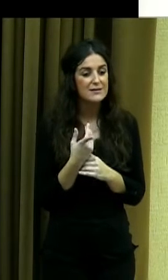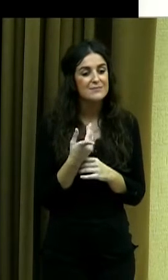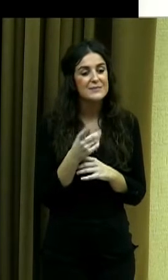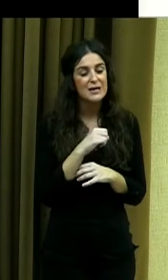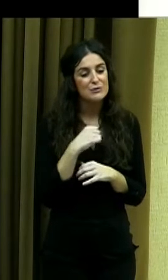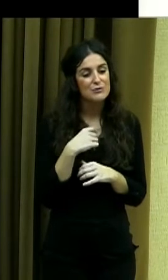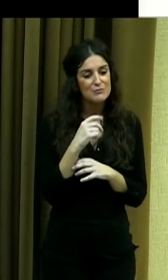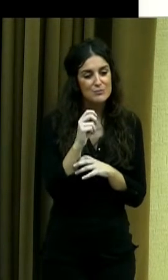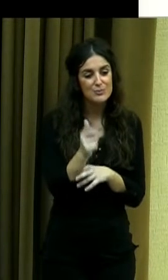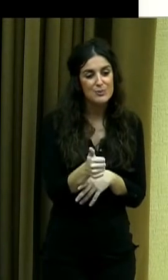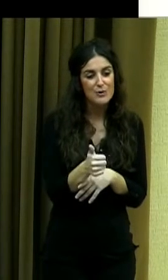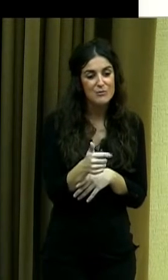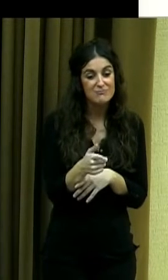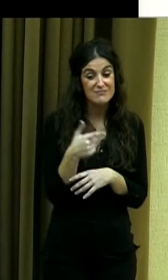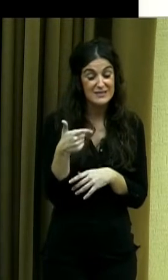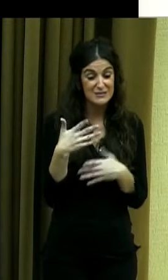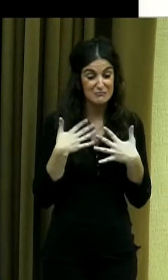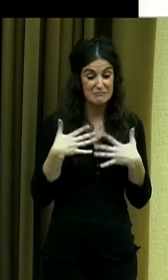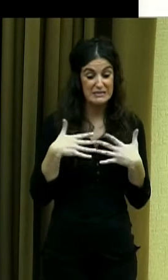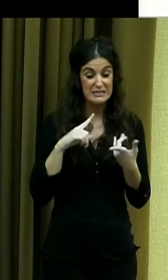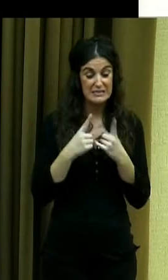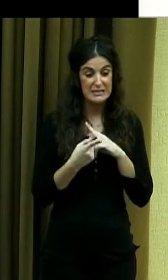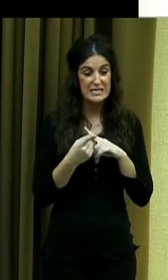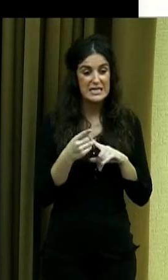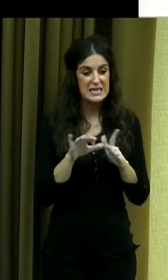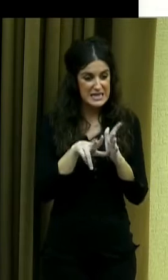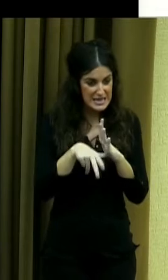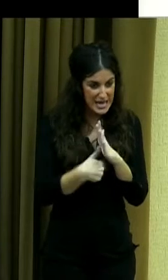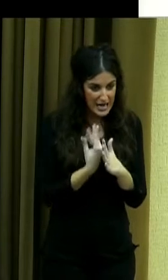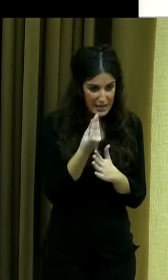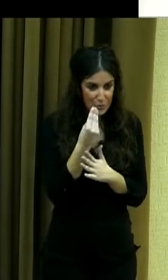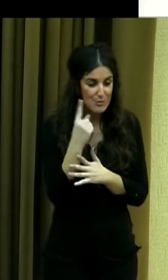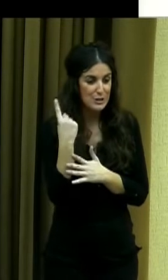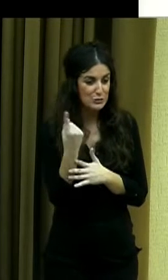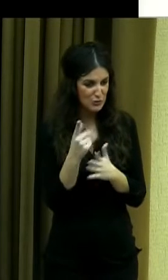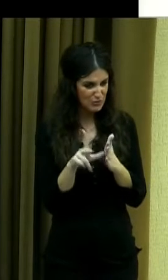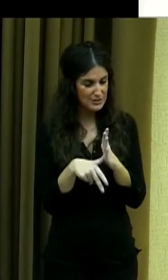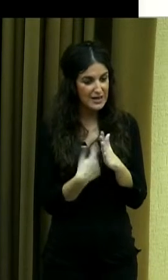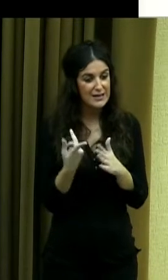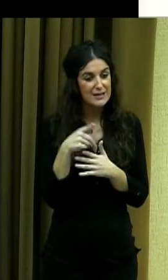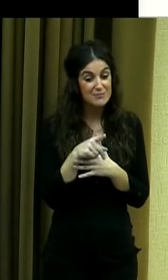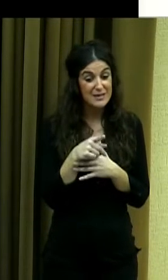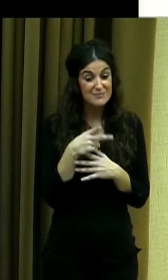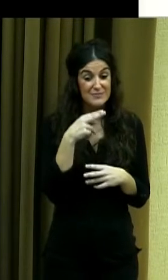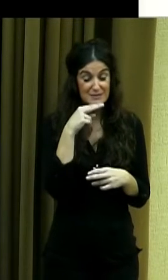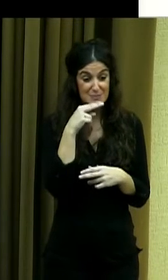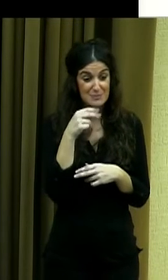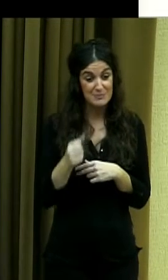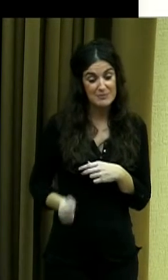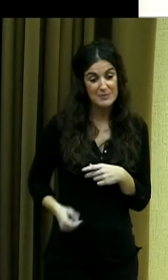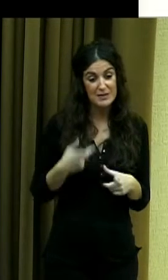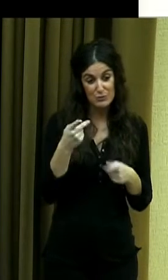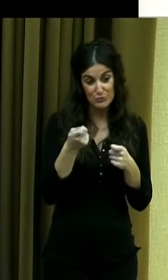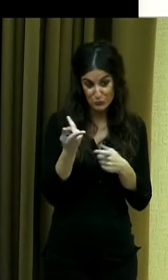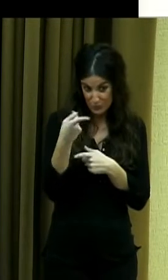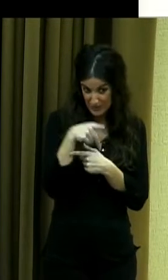tardan mucho en aprender a vestirse, en comer solos, suele haber un retraso también en el control de esfínteres, suele haber